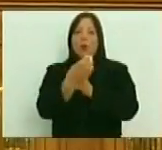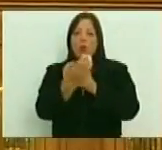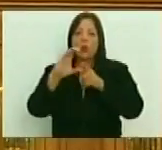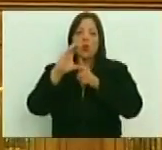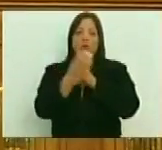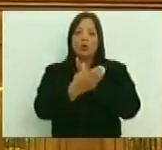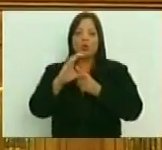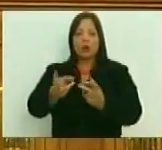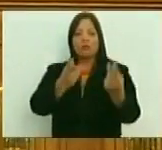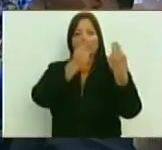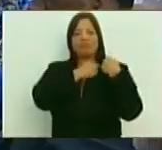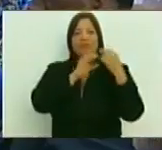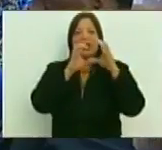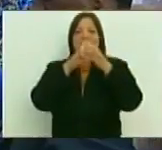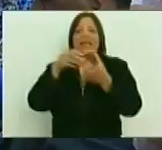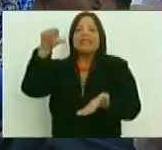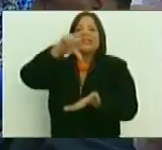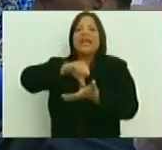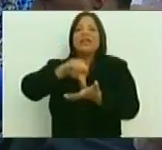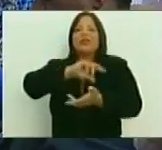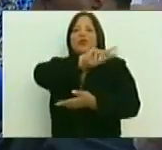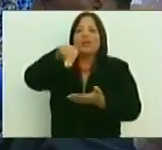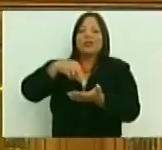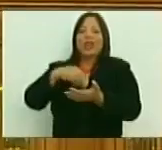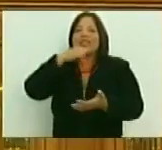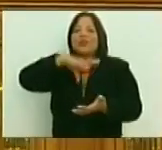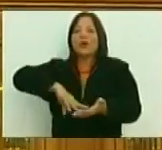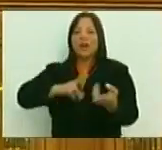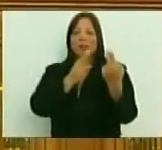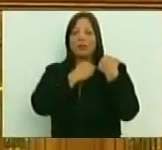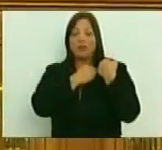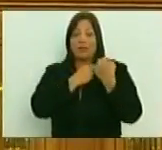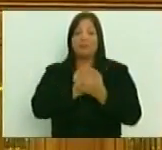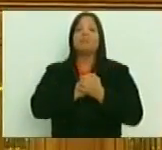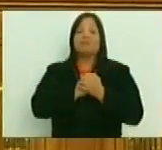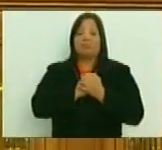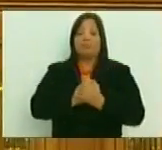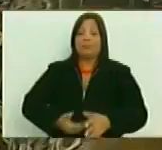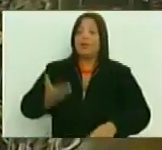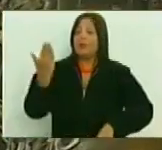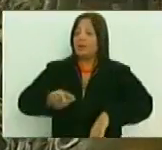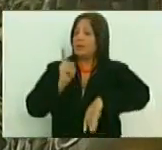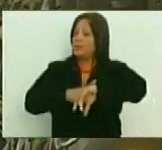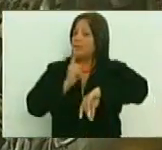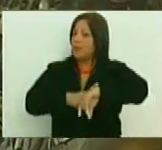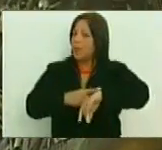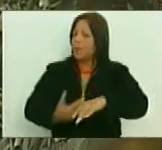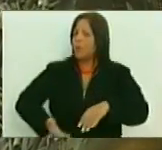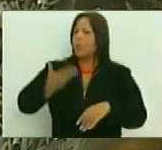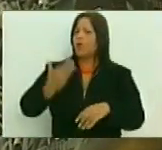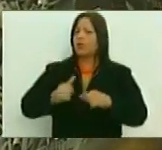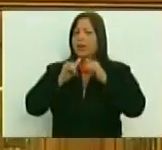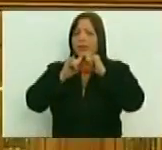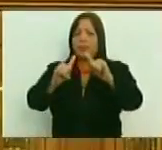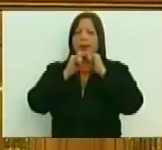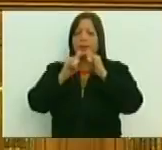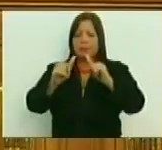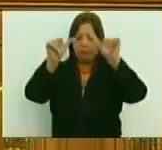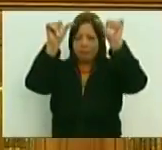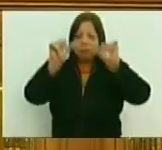ha sido encomendada al Centro Nacional de Historia. Este es sin duda un tiempo propicio para hablar de estos